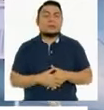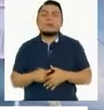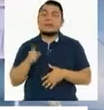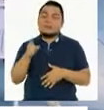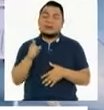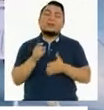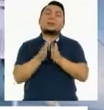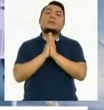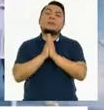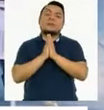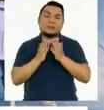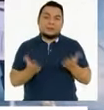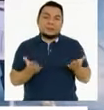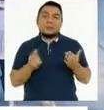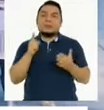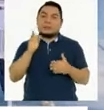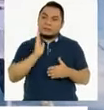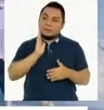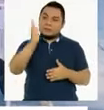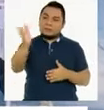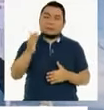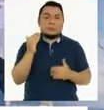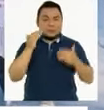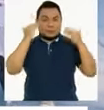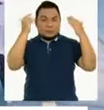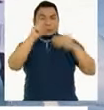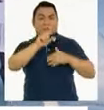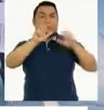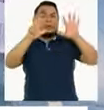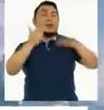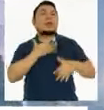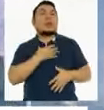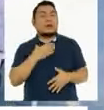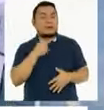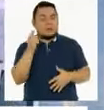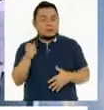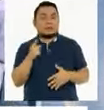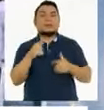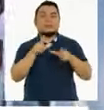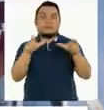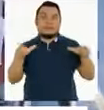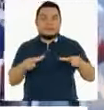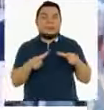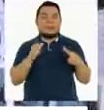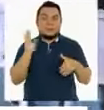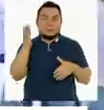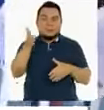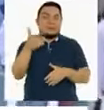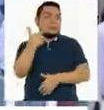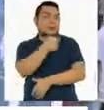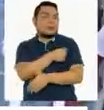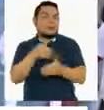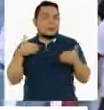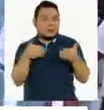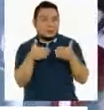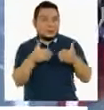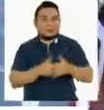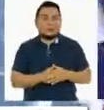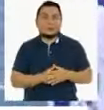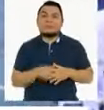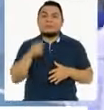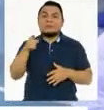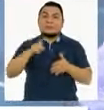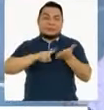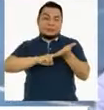es que por favor acudan, los mayores de 18 años, por supuesto, al centro de vacunación más cercano. Con